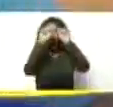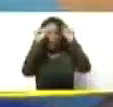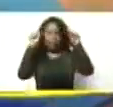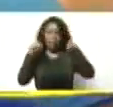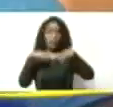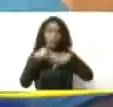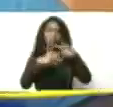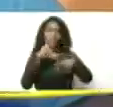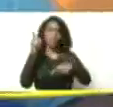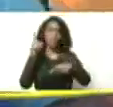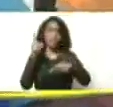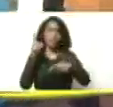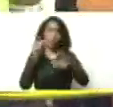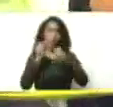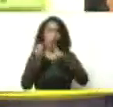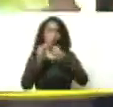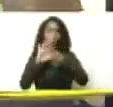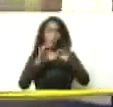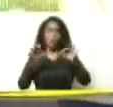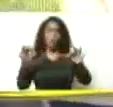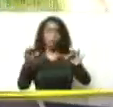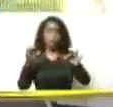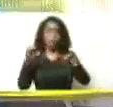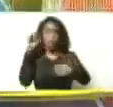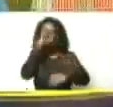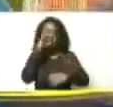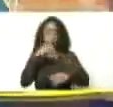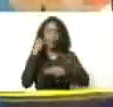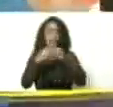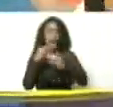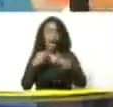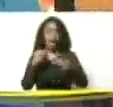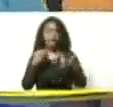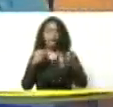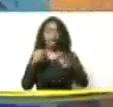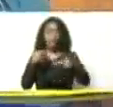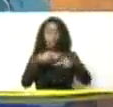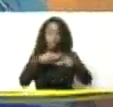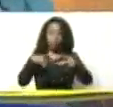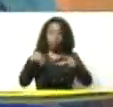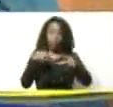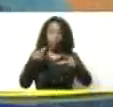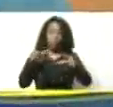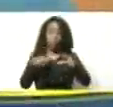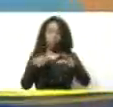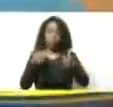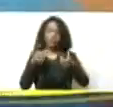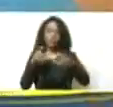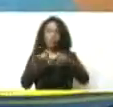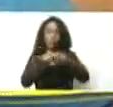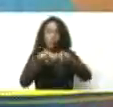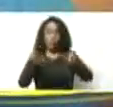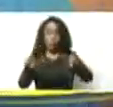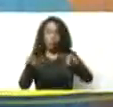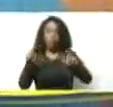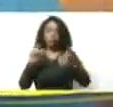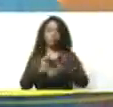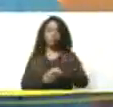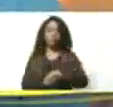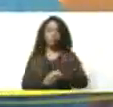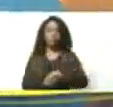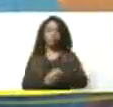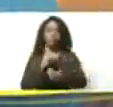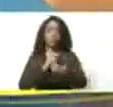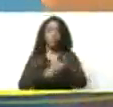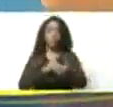proceso de encadenamiento es quien saca la chuleta se saca la el chorizo la del